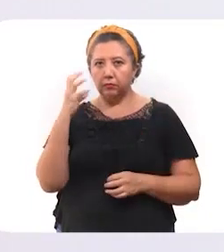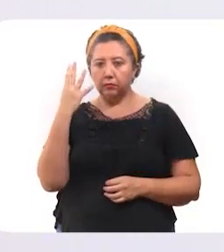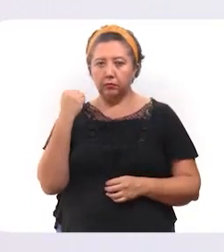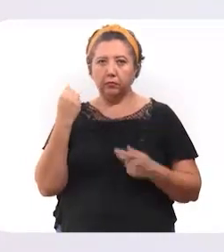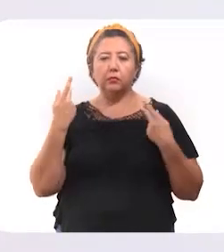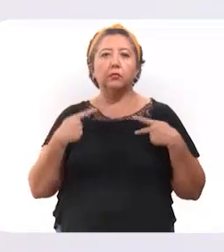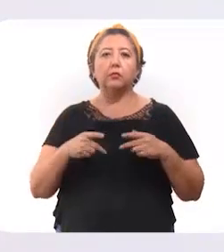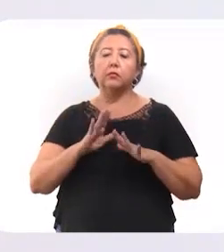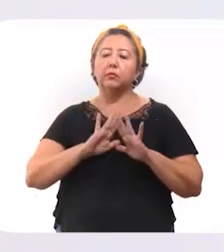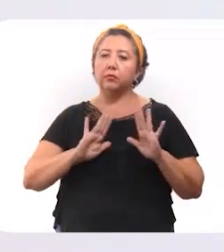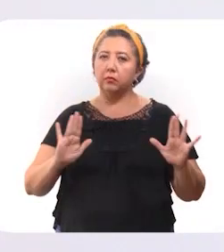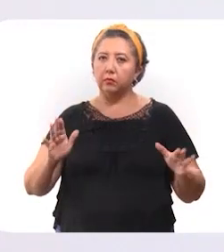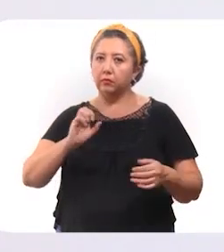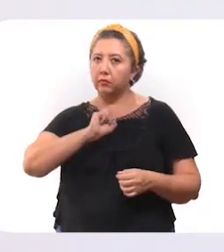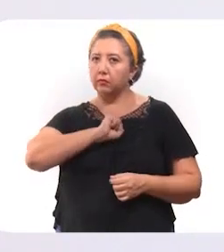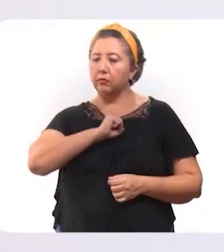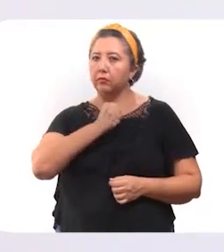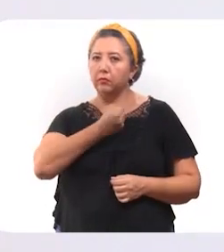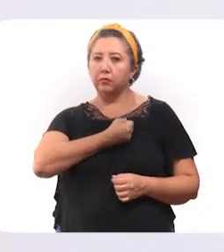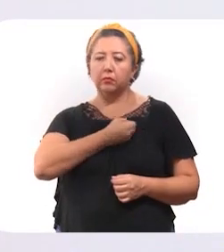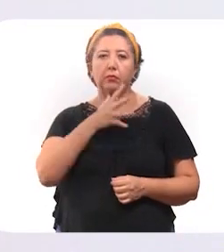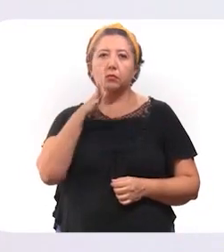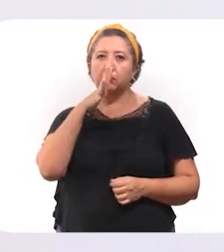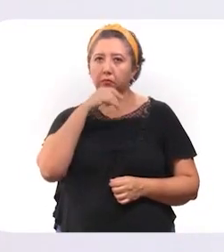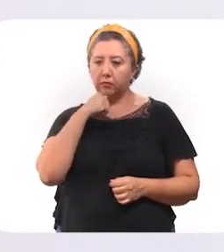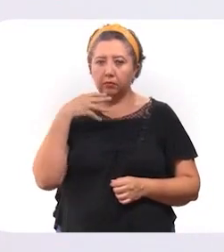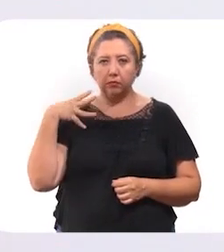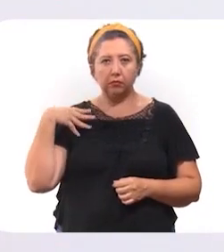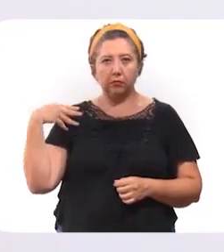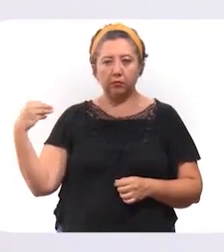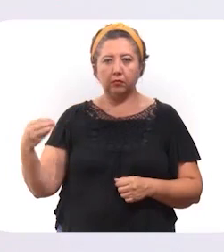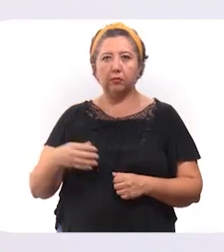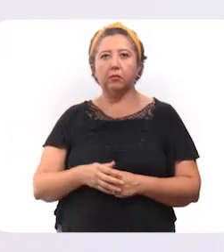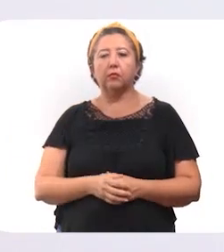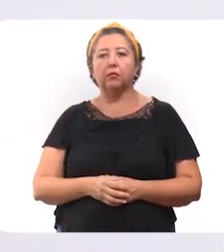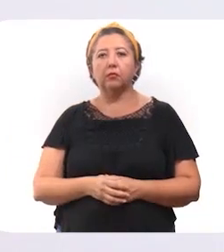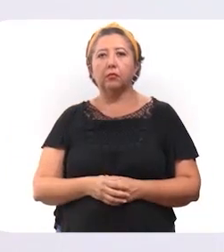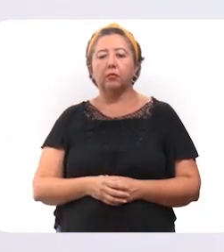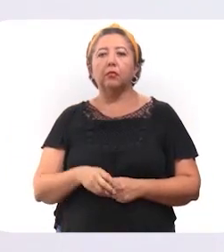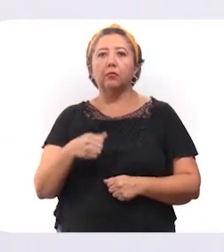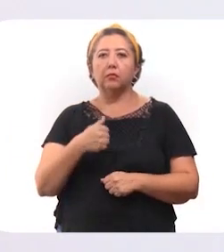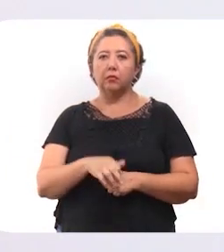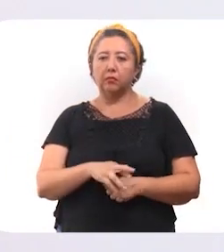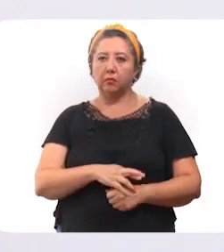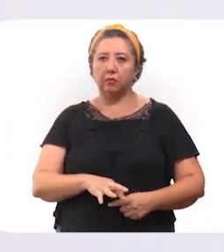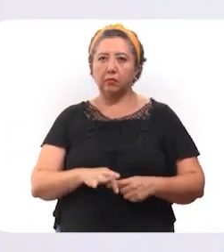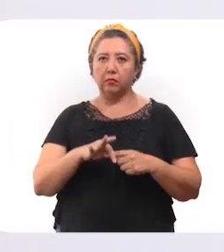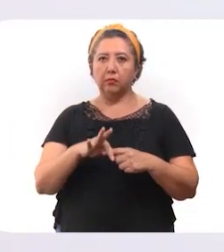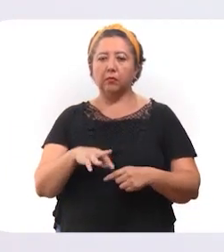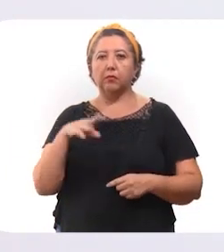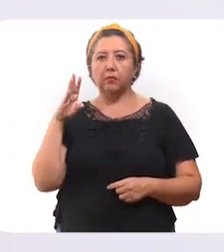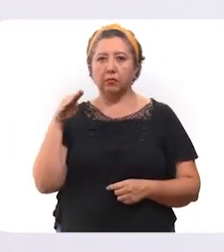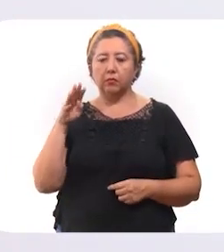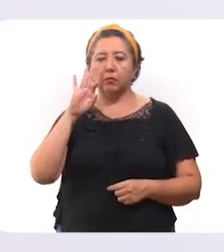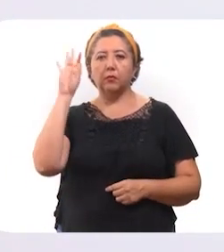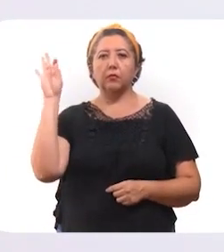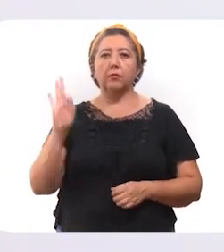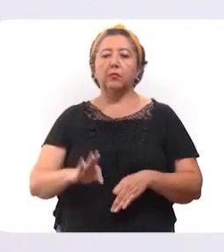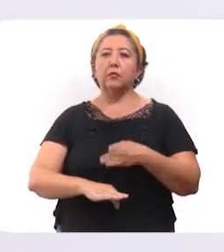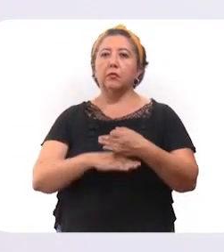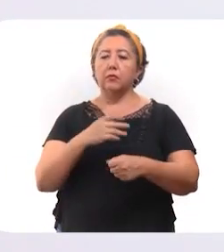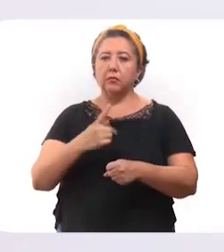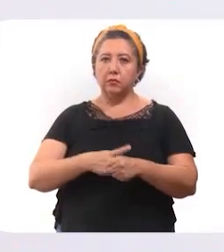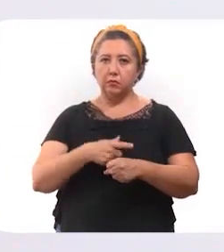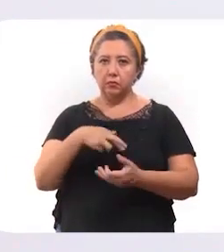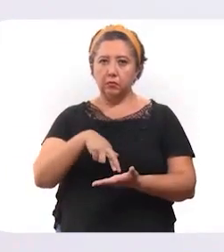68.869 pacientes ya se recuperaron, no presentan síntomas ni pueden contagiar. Esta cifra representa el 90% del